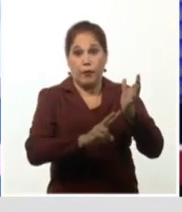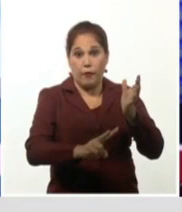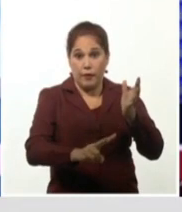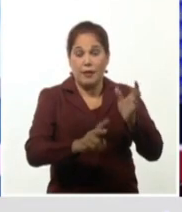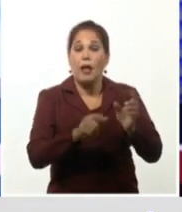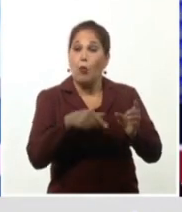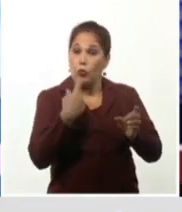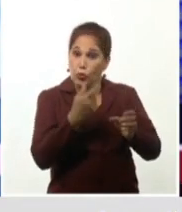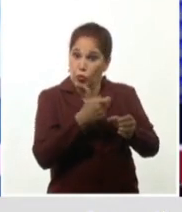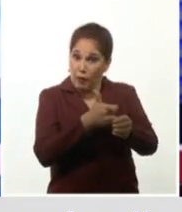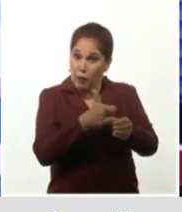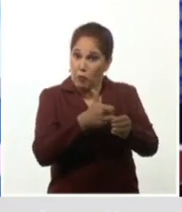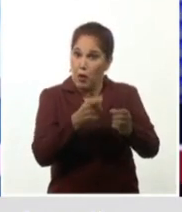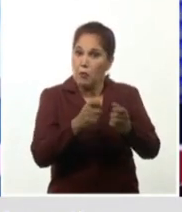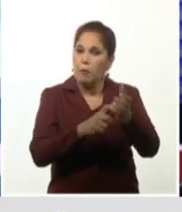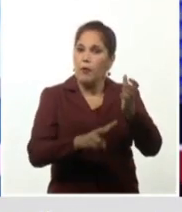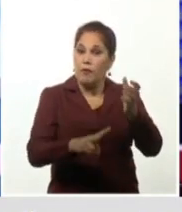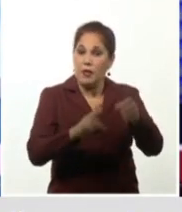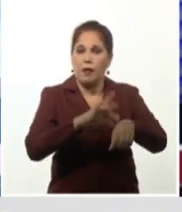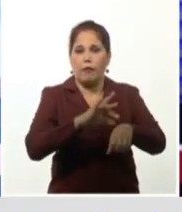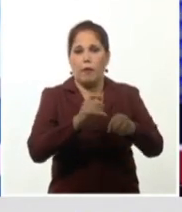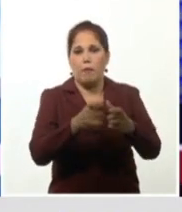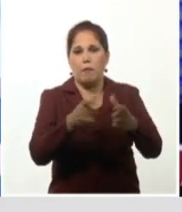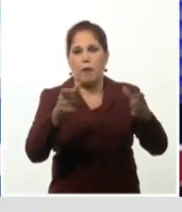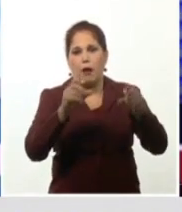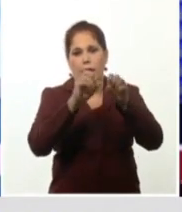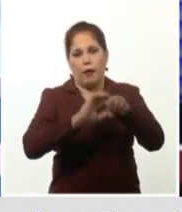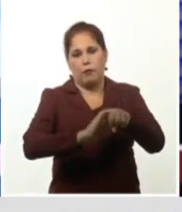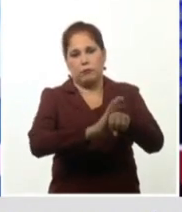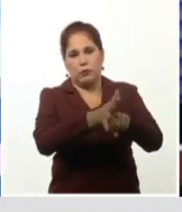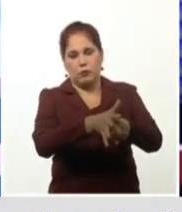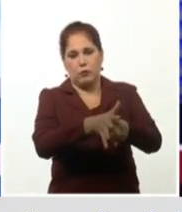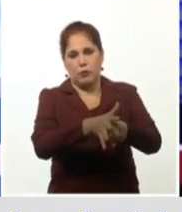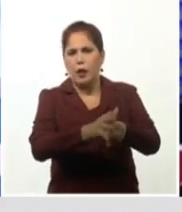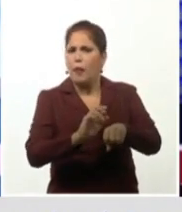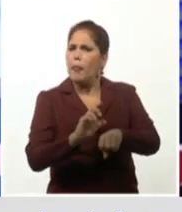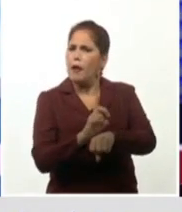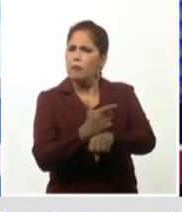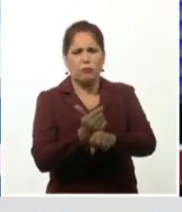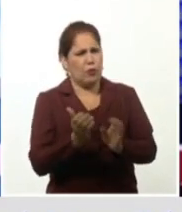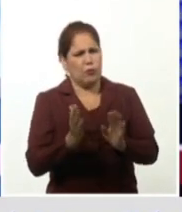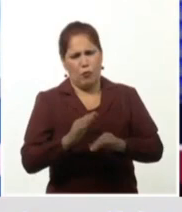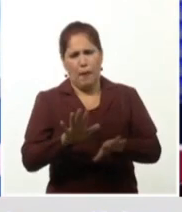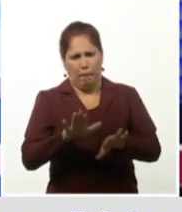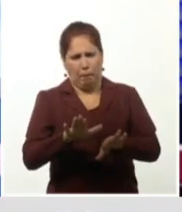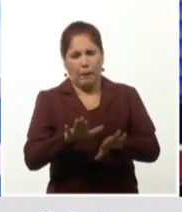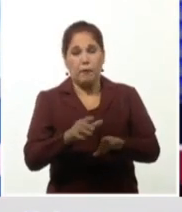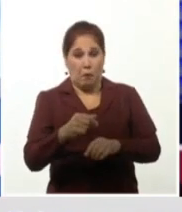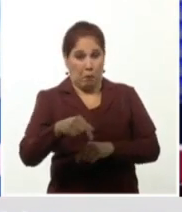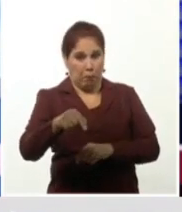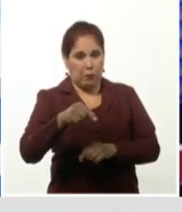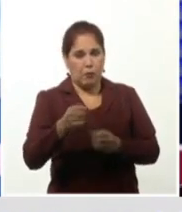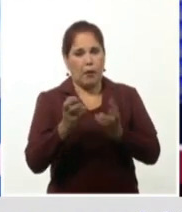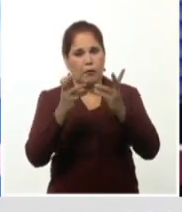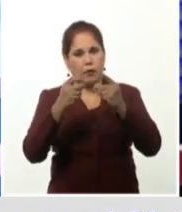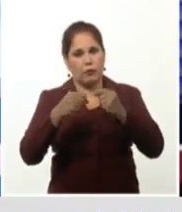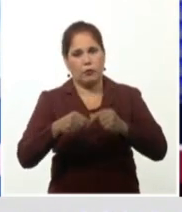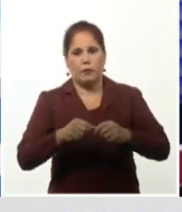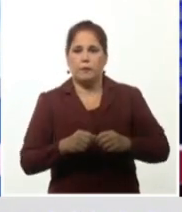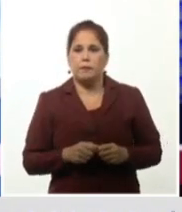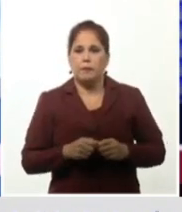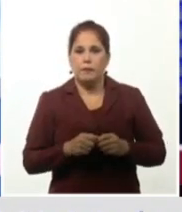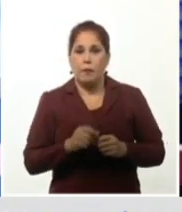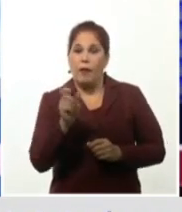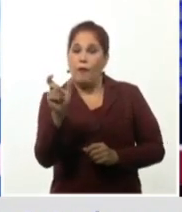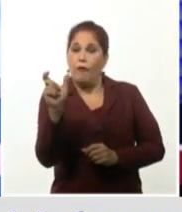estamos trabajando, y realmente puede ser que no nos demoremos tanto en llegar a ese número de casos para hacer la evaluación, pero fecha